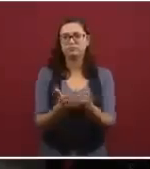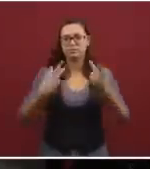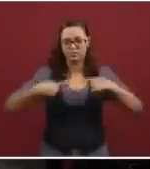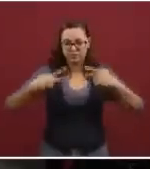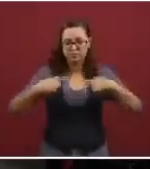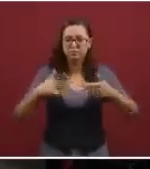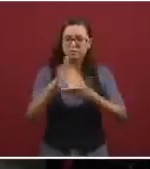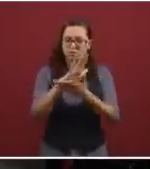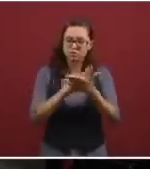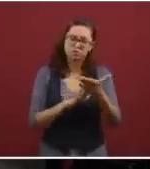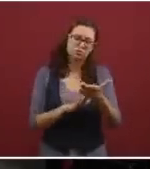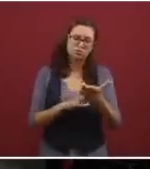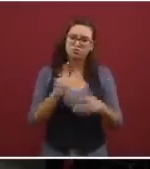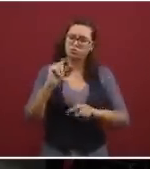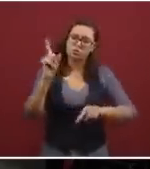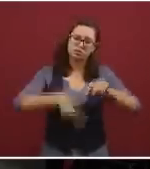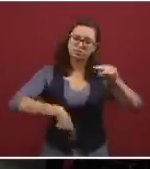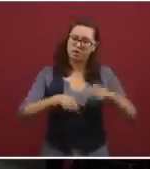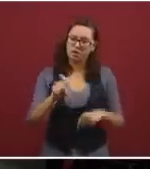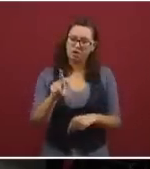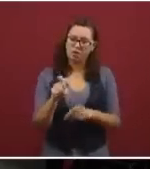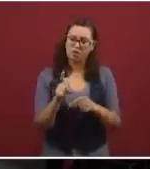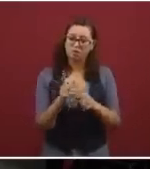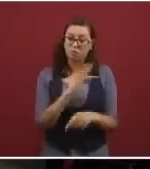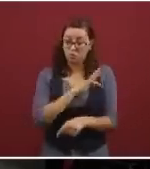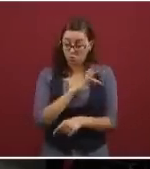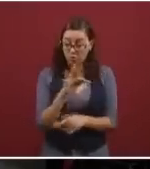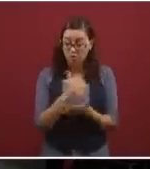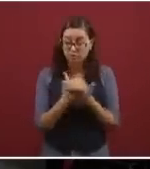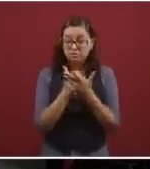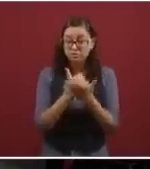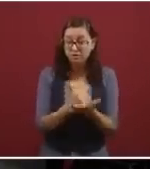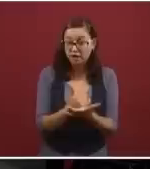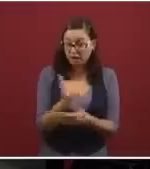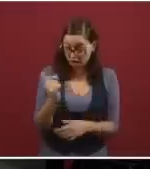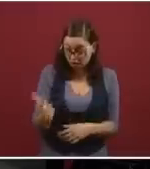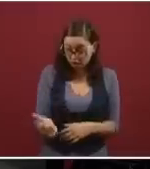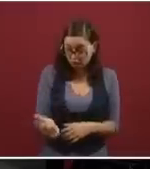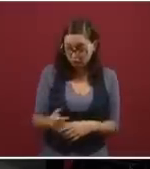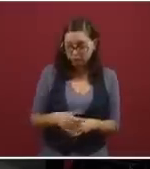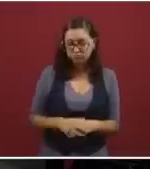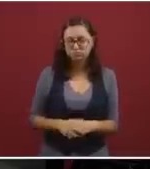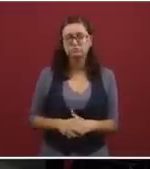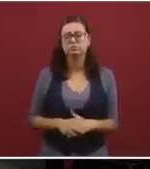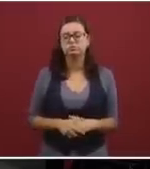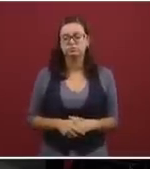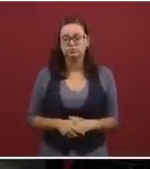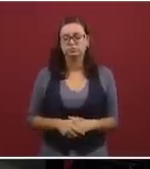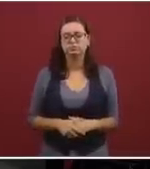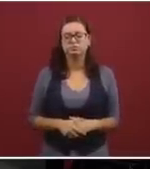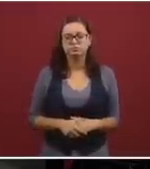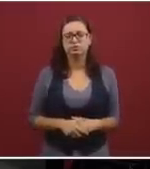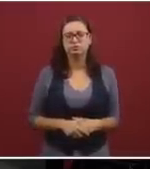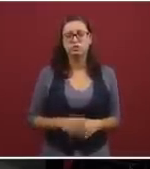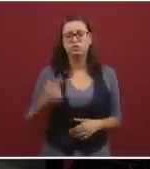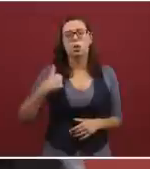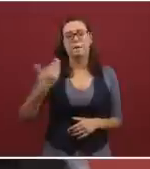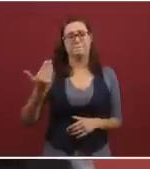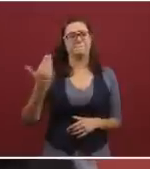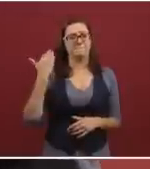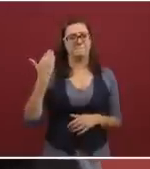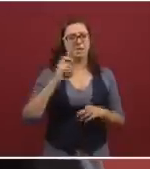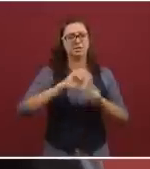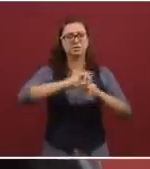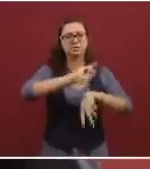a la gente humilde no se le corte el suministro de agua. ¿Podría hacerse algo al respecto? Sí, mire, ahora que estuve allá